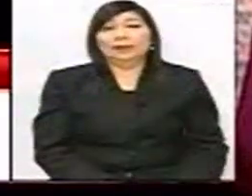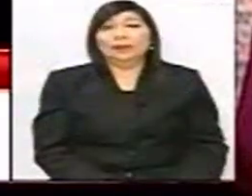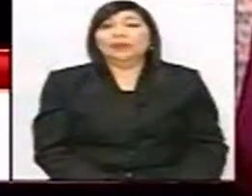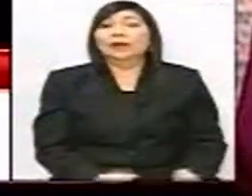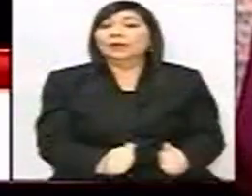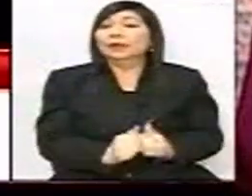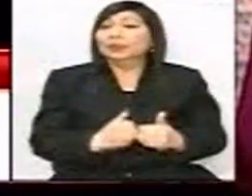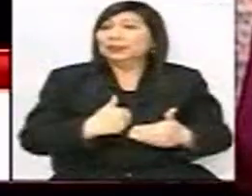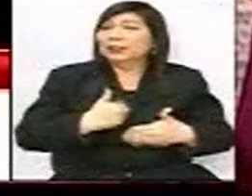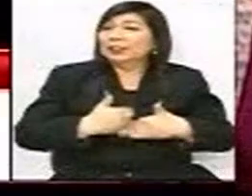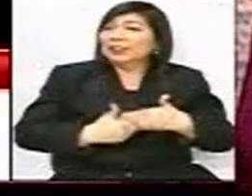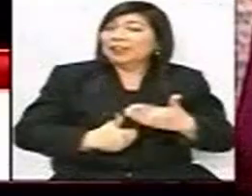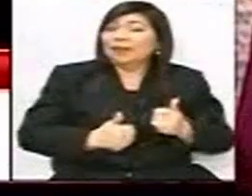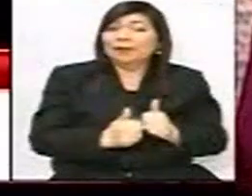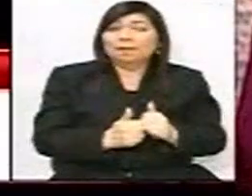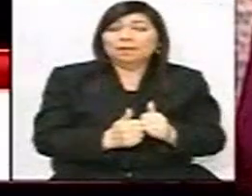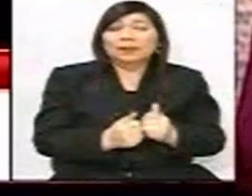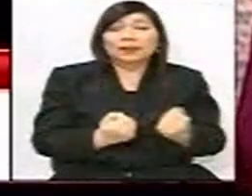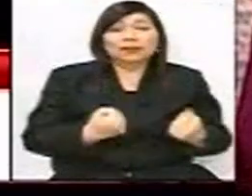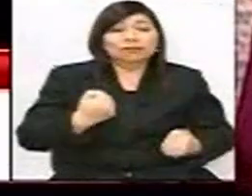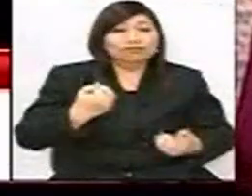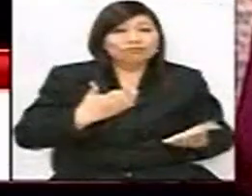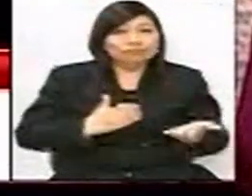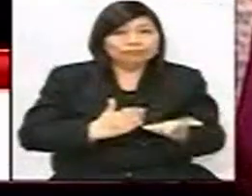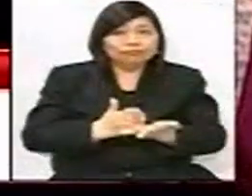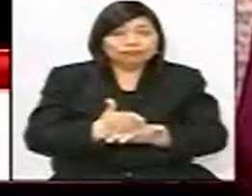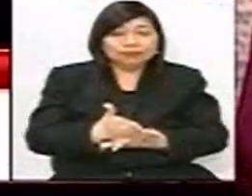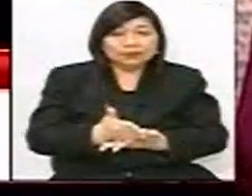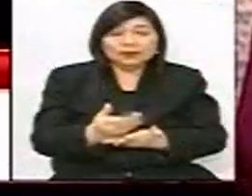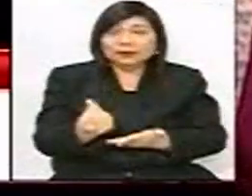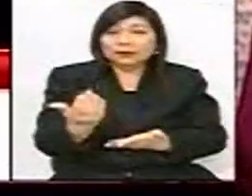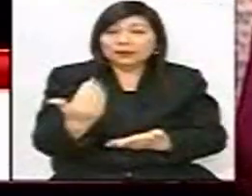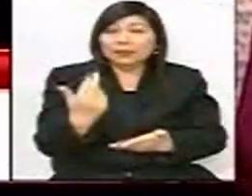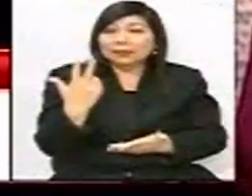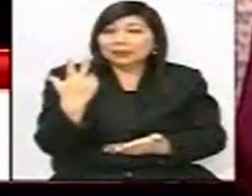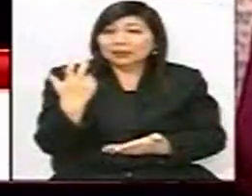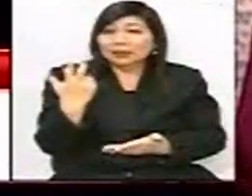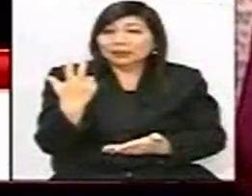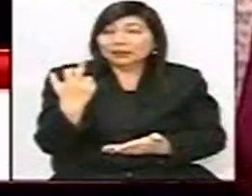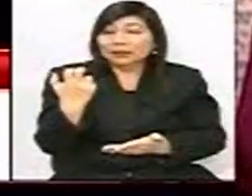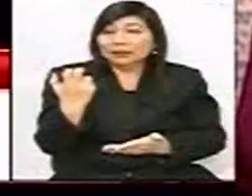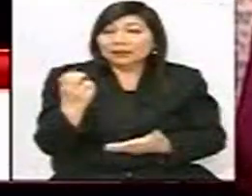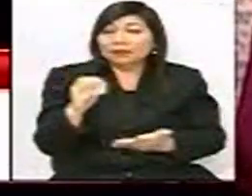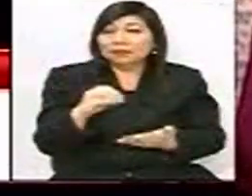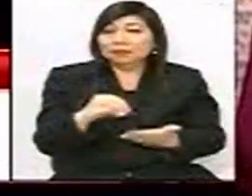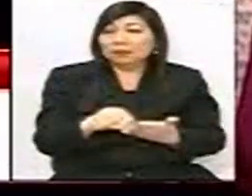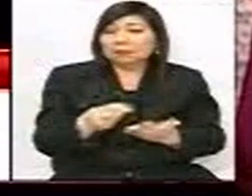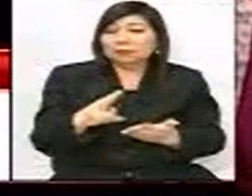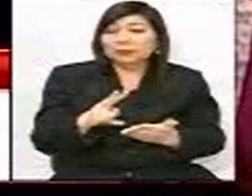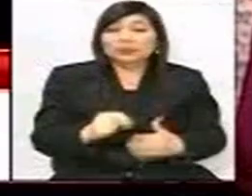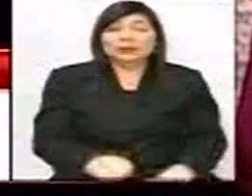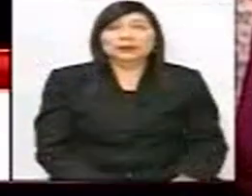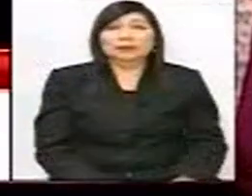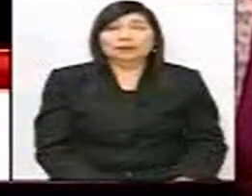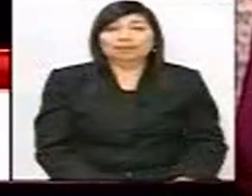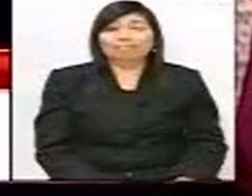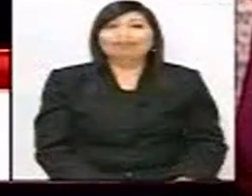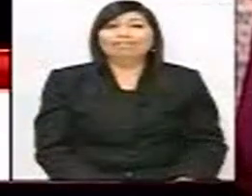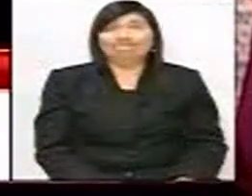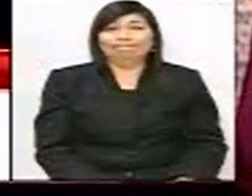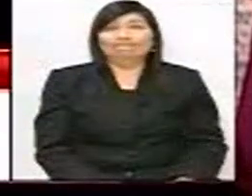Y consecuentemente, los peajes que comenzaron a cobrarse de 3 soles debieron incrementarse en ese